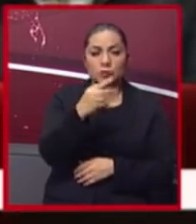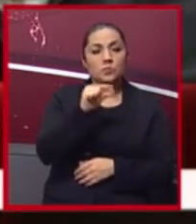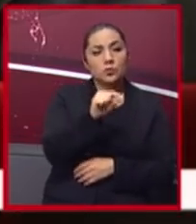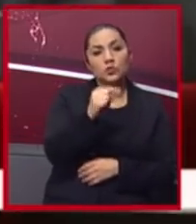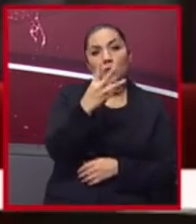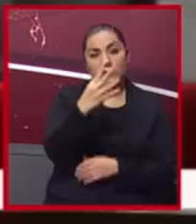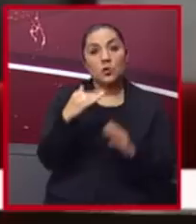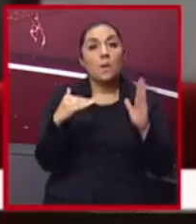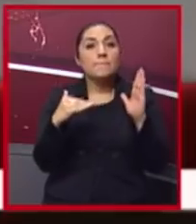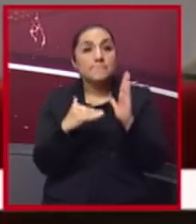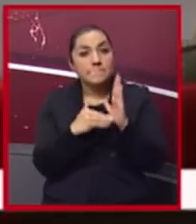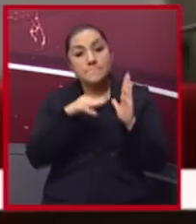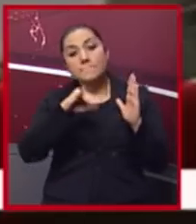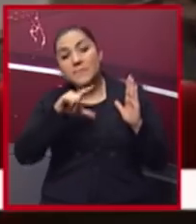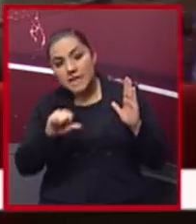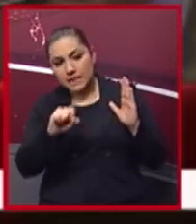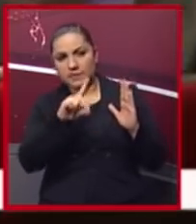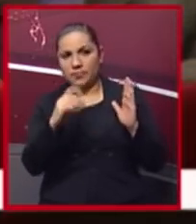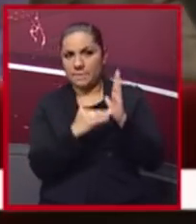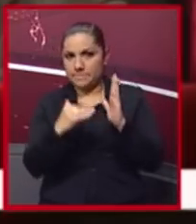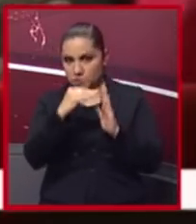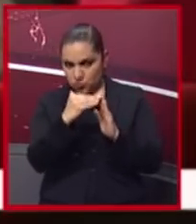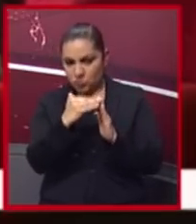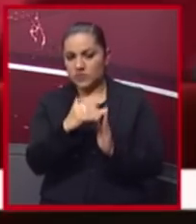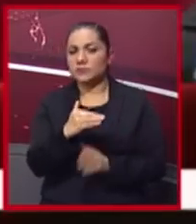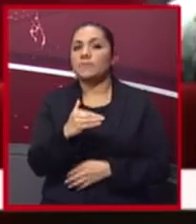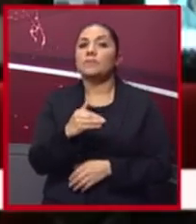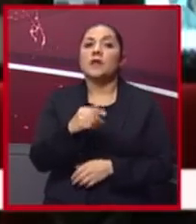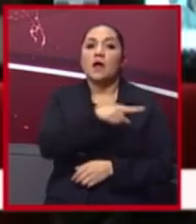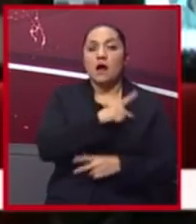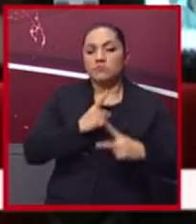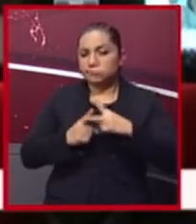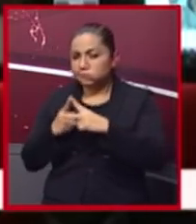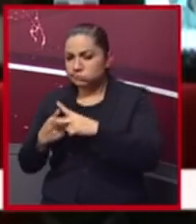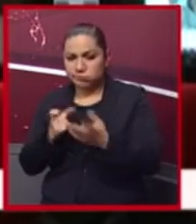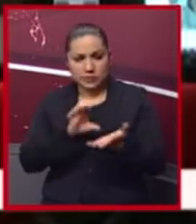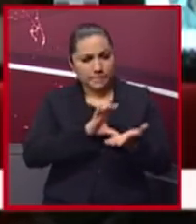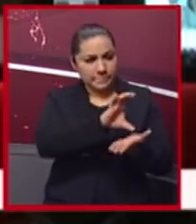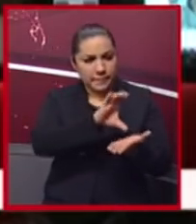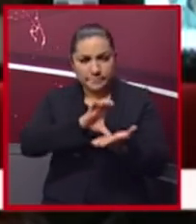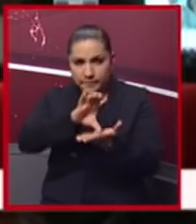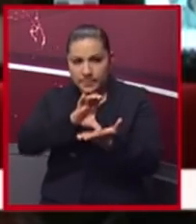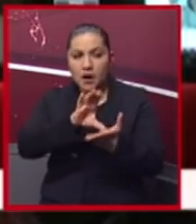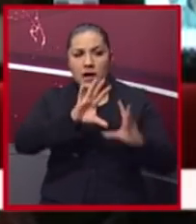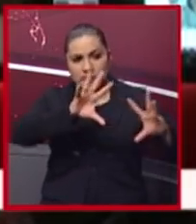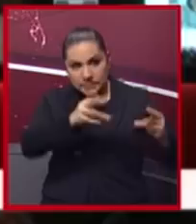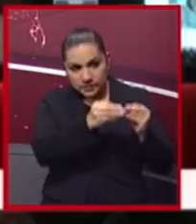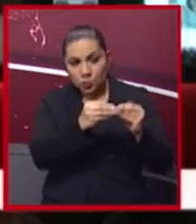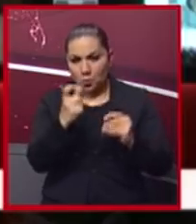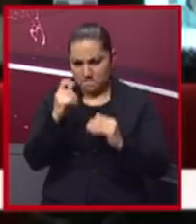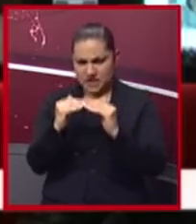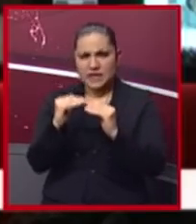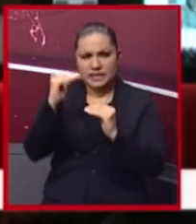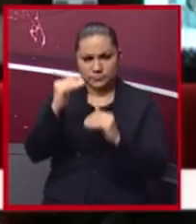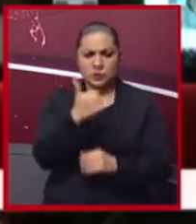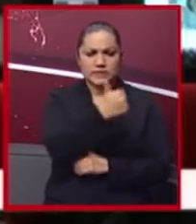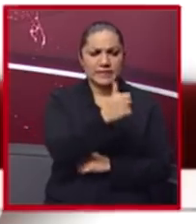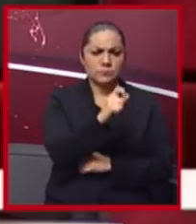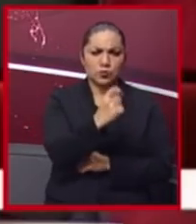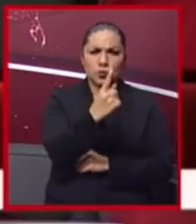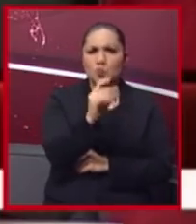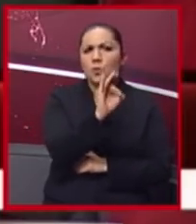5.274.4 miles de millones de pesos y un gasto neto total del sector público con un crecimiento real de